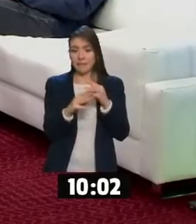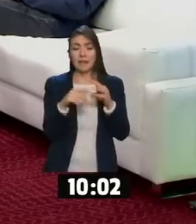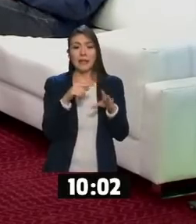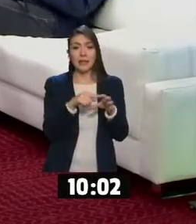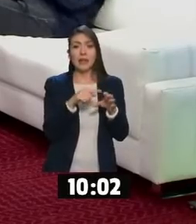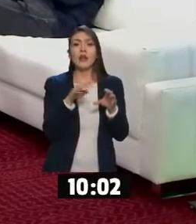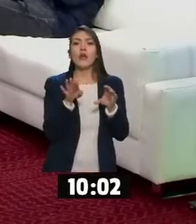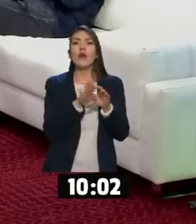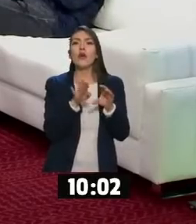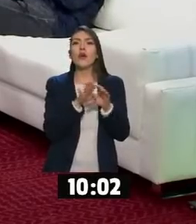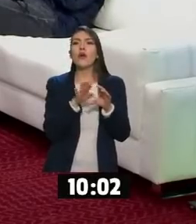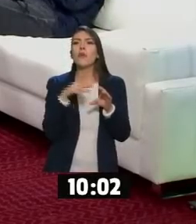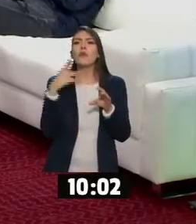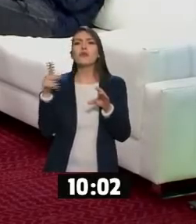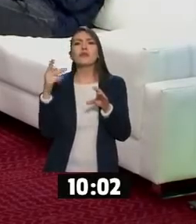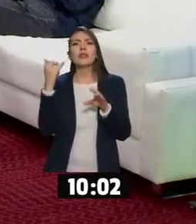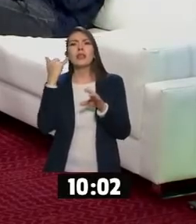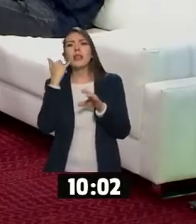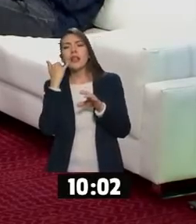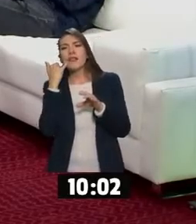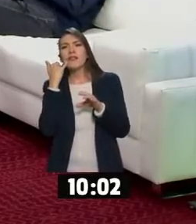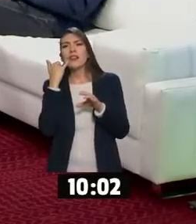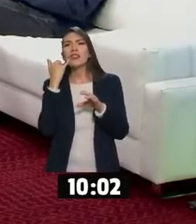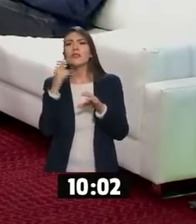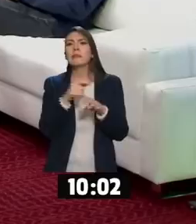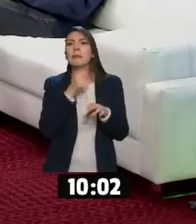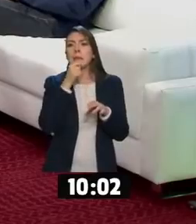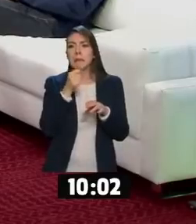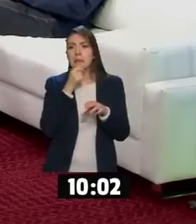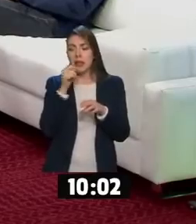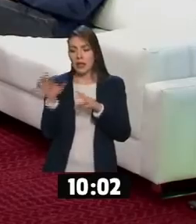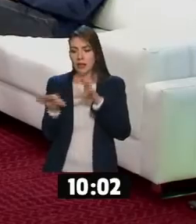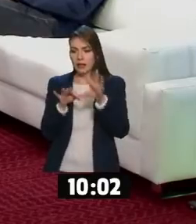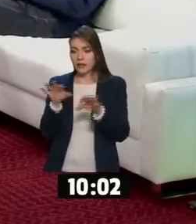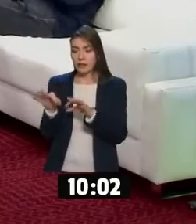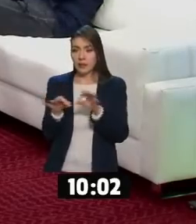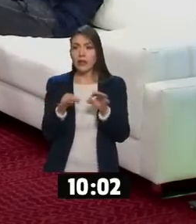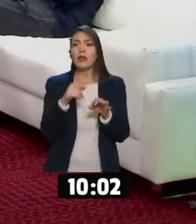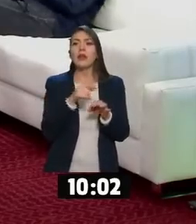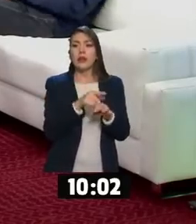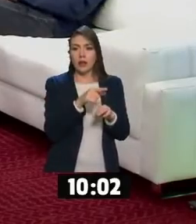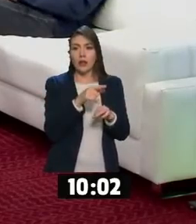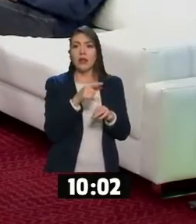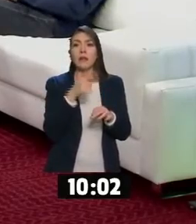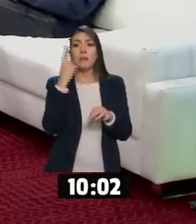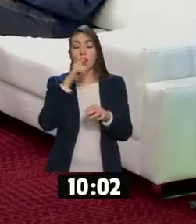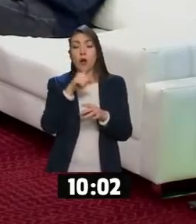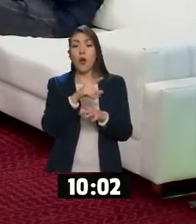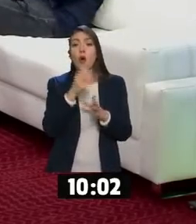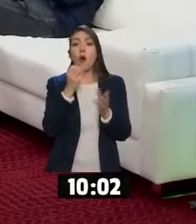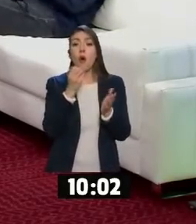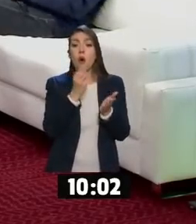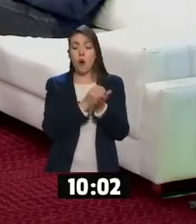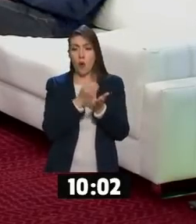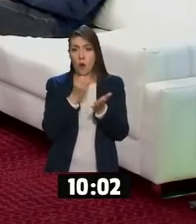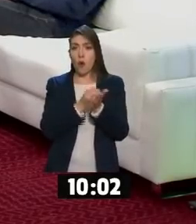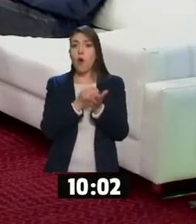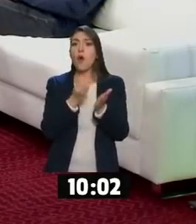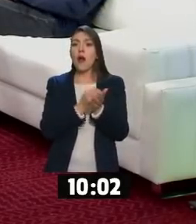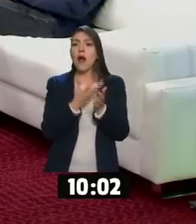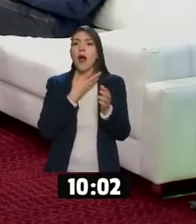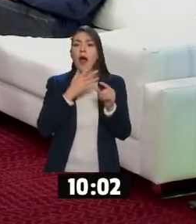de teléfonos celulares viejos. Entonces la base de la de oro y la de plata es plata. Sí. Pero la de oro tiene una cobertura de oro